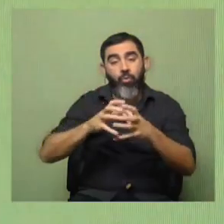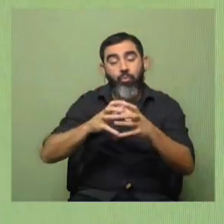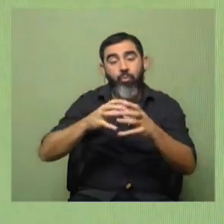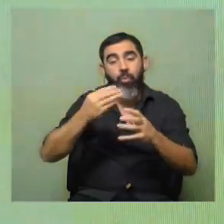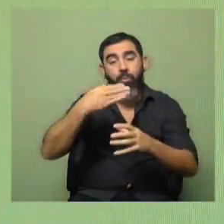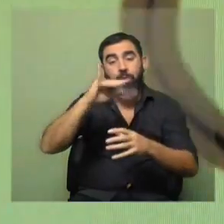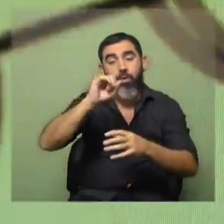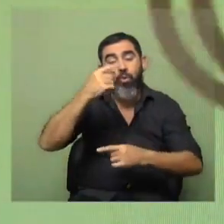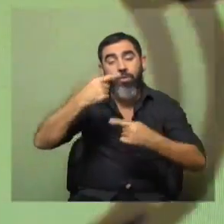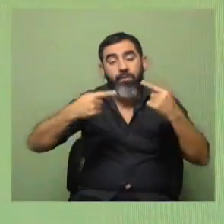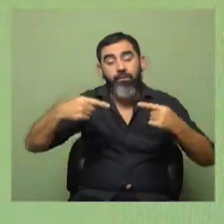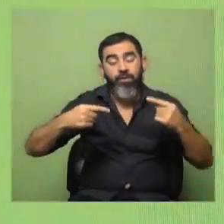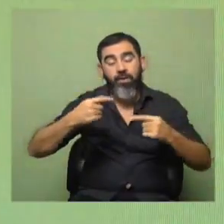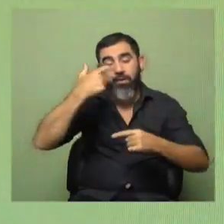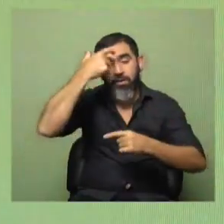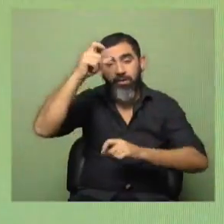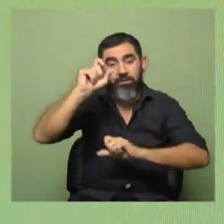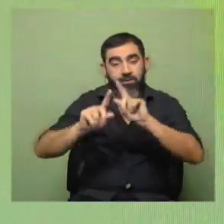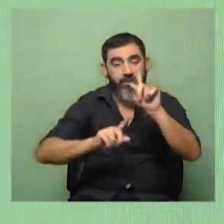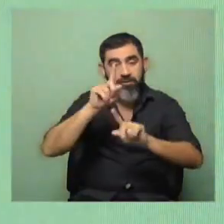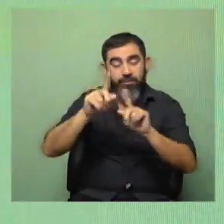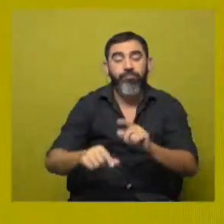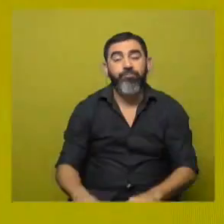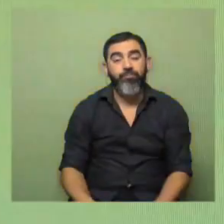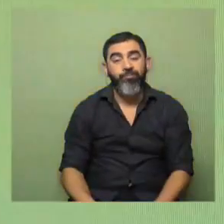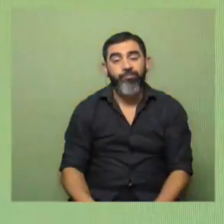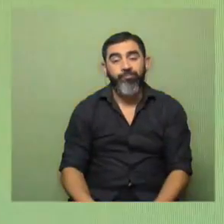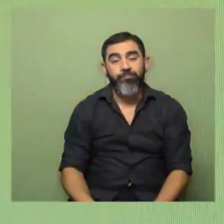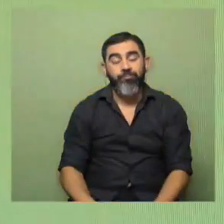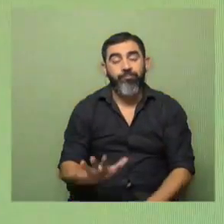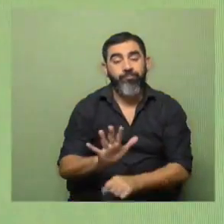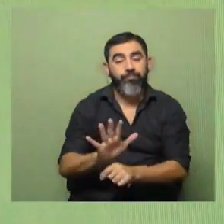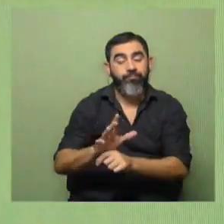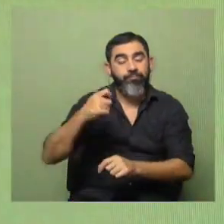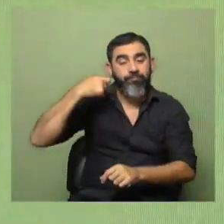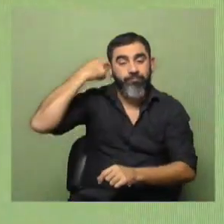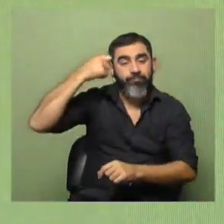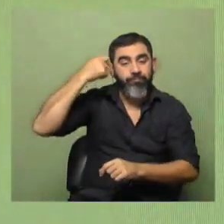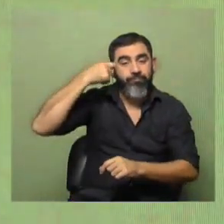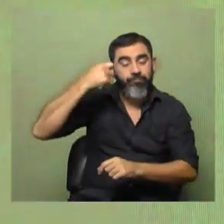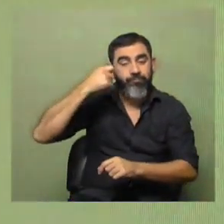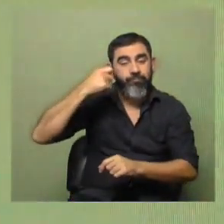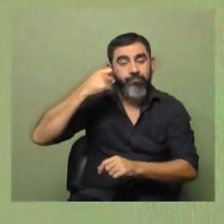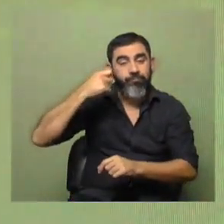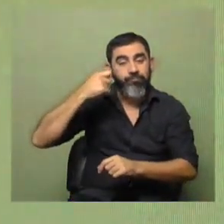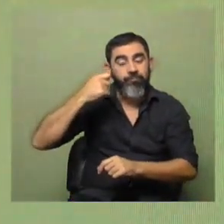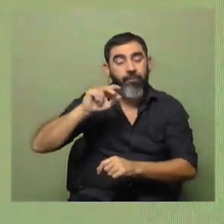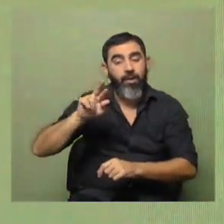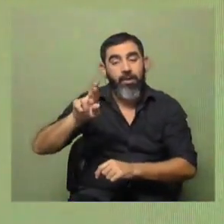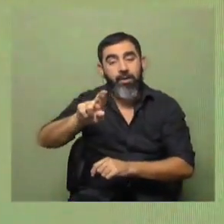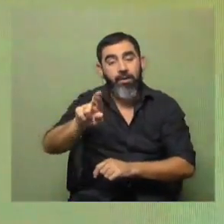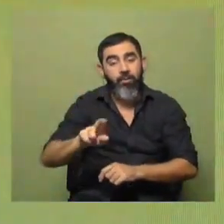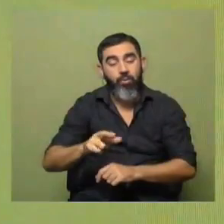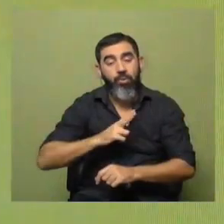Ecología de Facultad de Ciencias. Esto es casi como una película del encuentro entre ratón